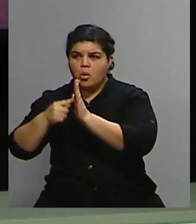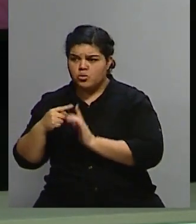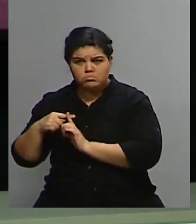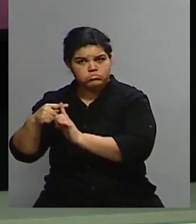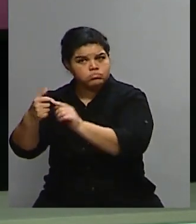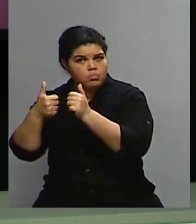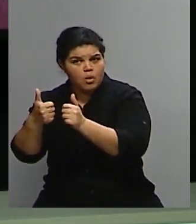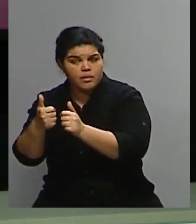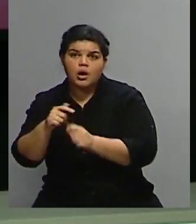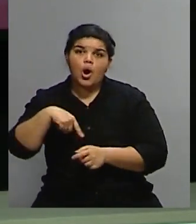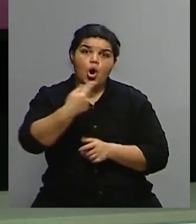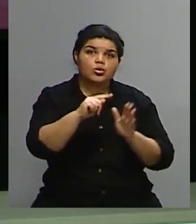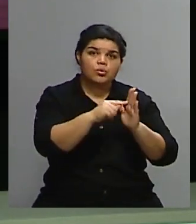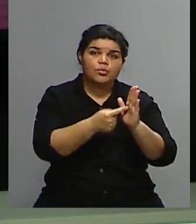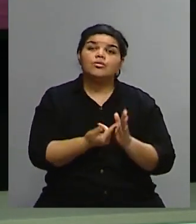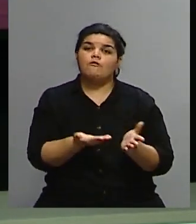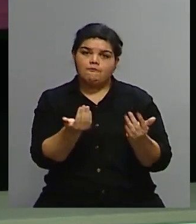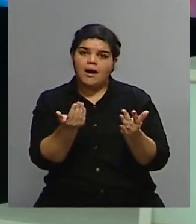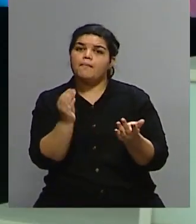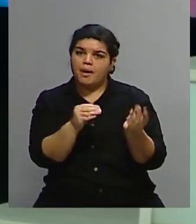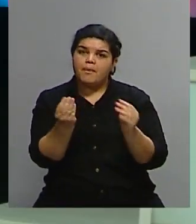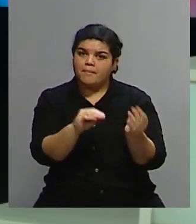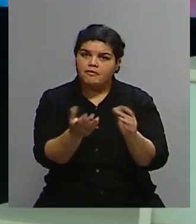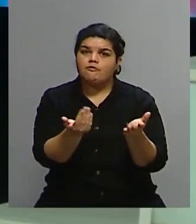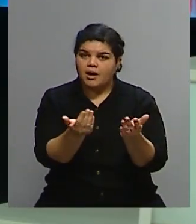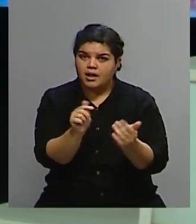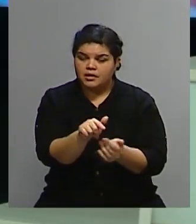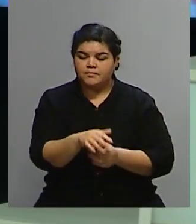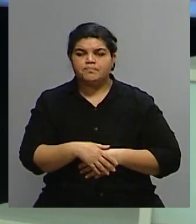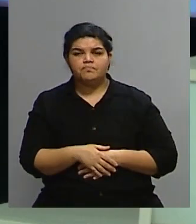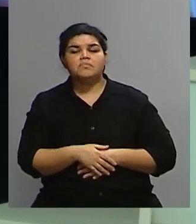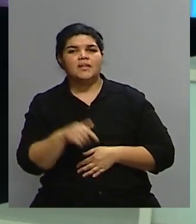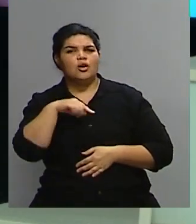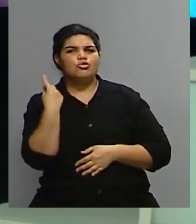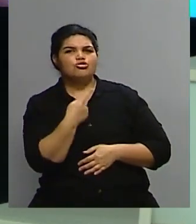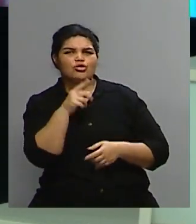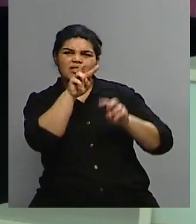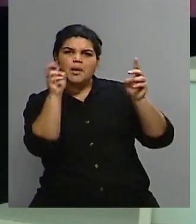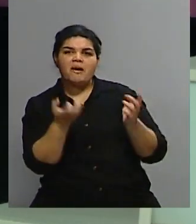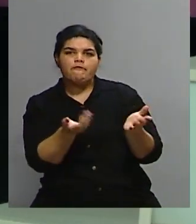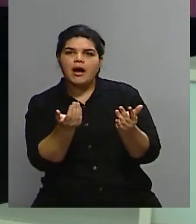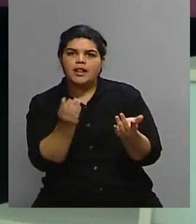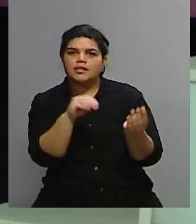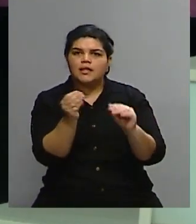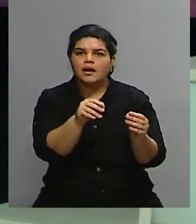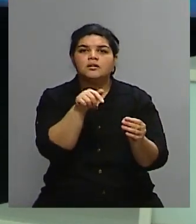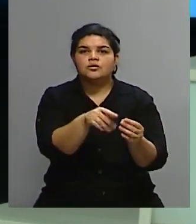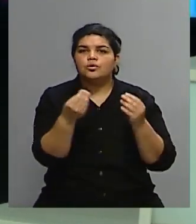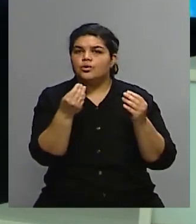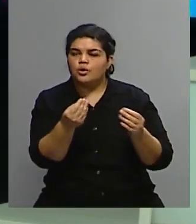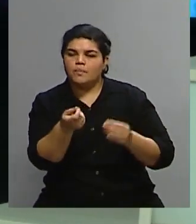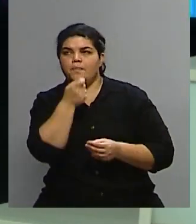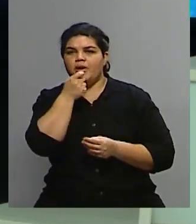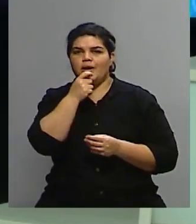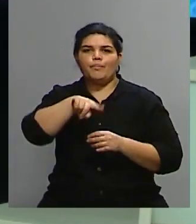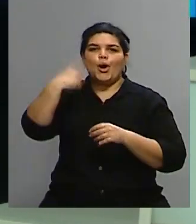falta muchísimo, claramente. Claro, y cuando hablamos de que falta muchísimo, digo, ¿cuál sería el ejemplo a seguir? ¿Cuáles son los países del